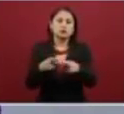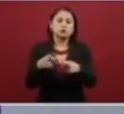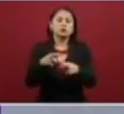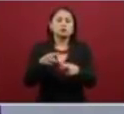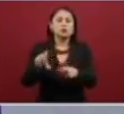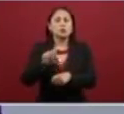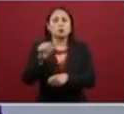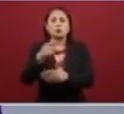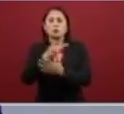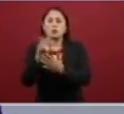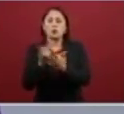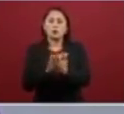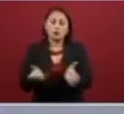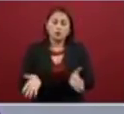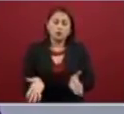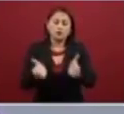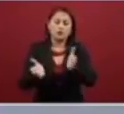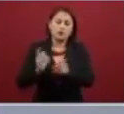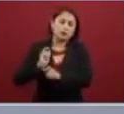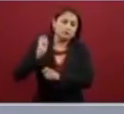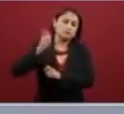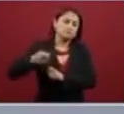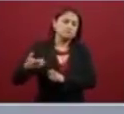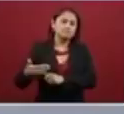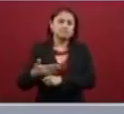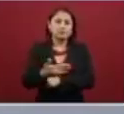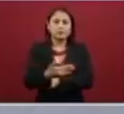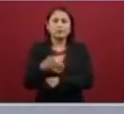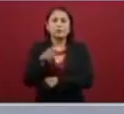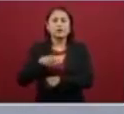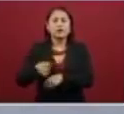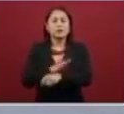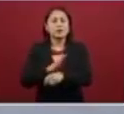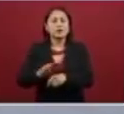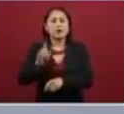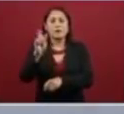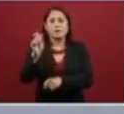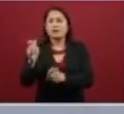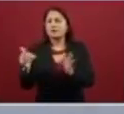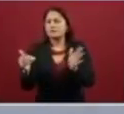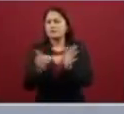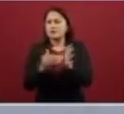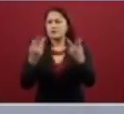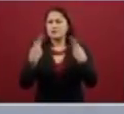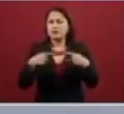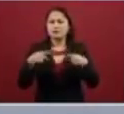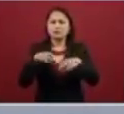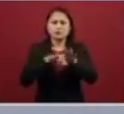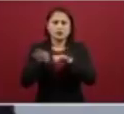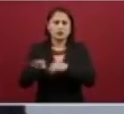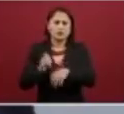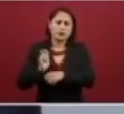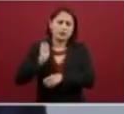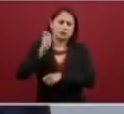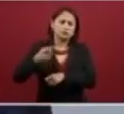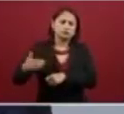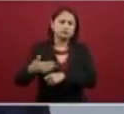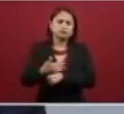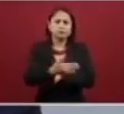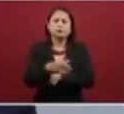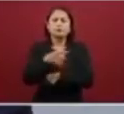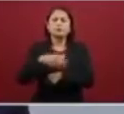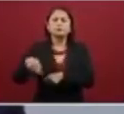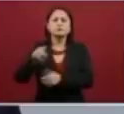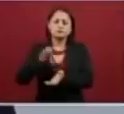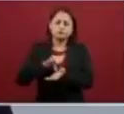ha beneficiado a 27.000 pescadores que han recibido un apoyo de